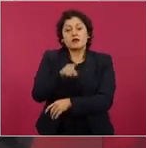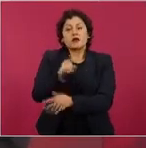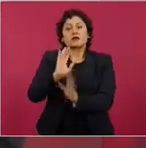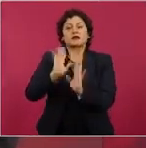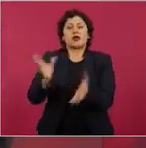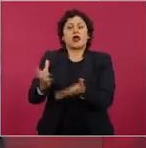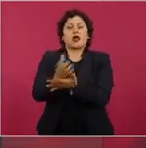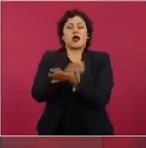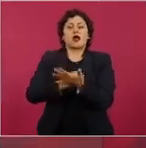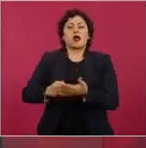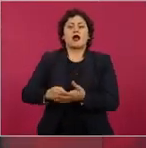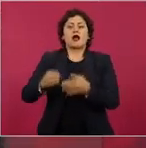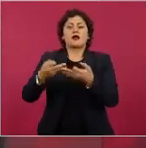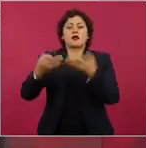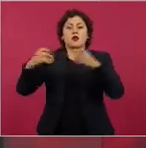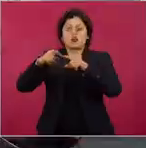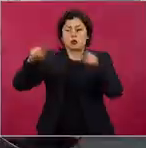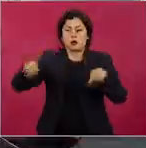playa para que